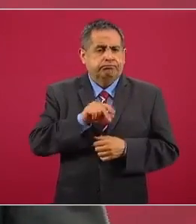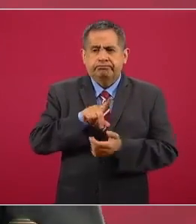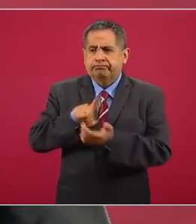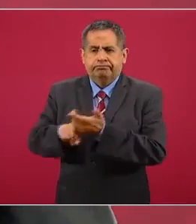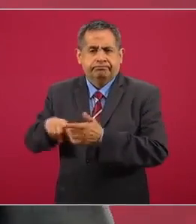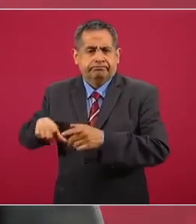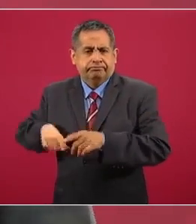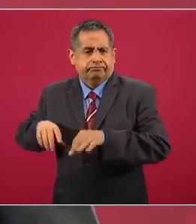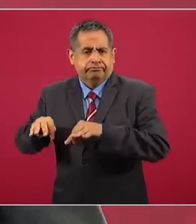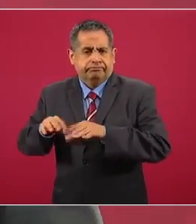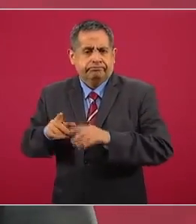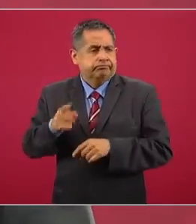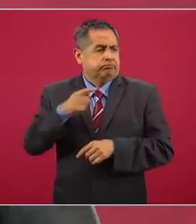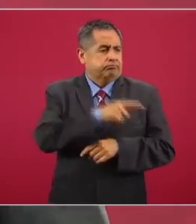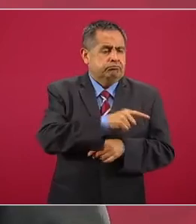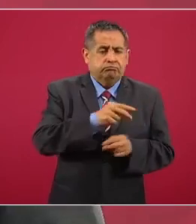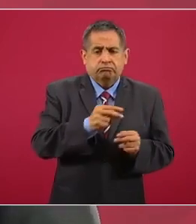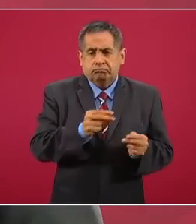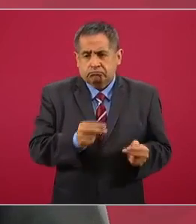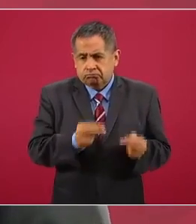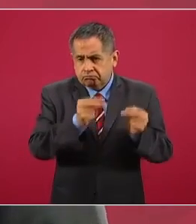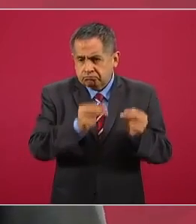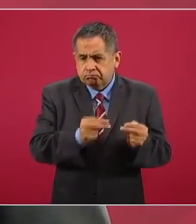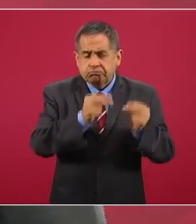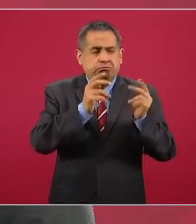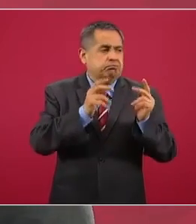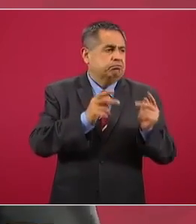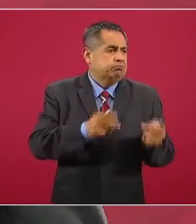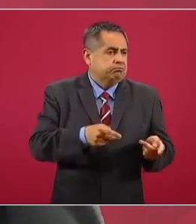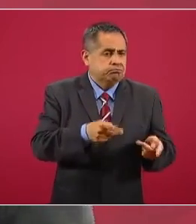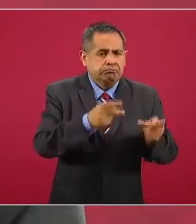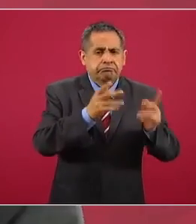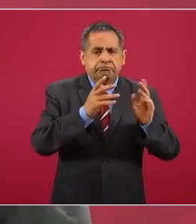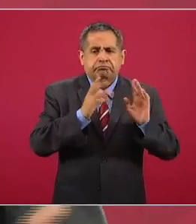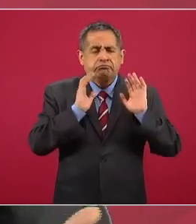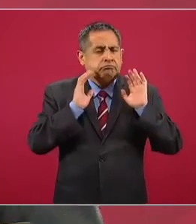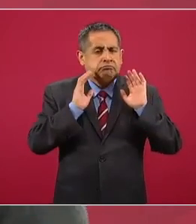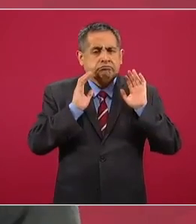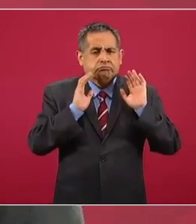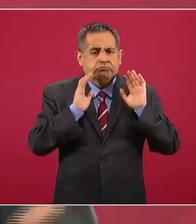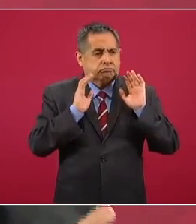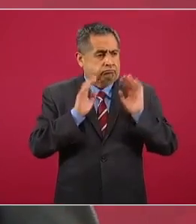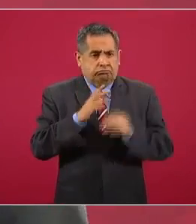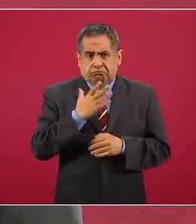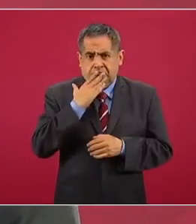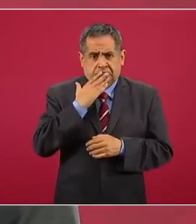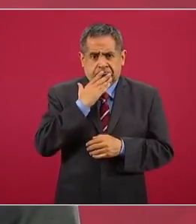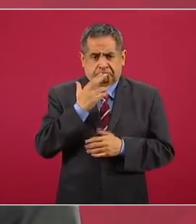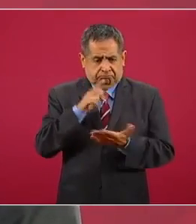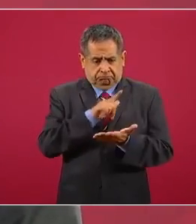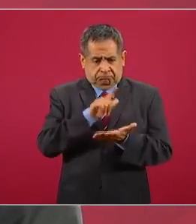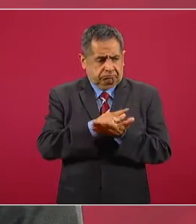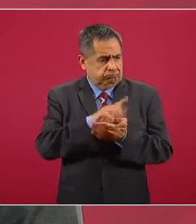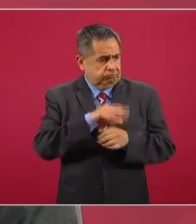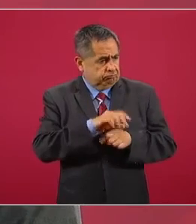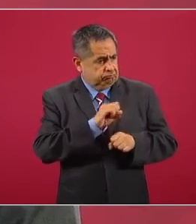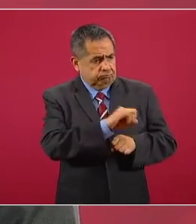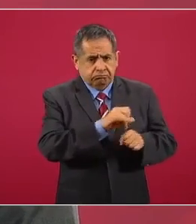haciendo negocios. Además es totalmente legítimo,